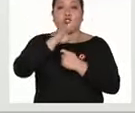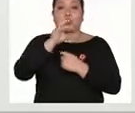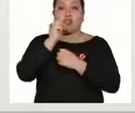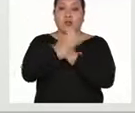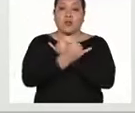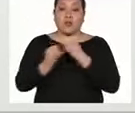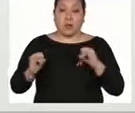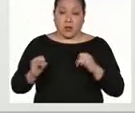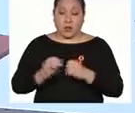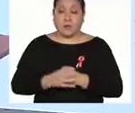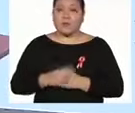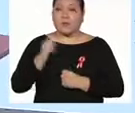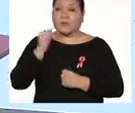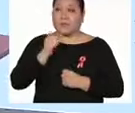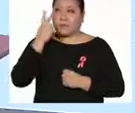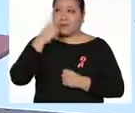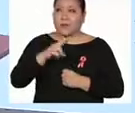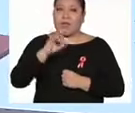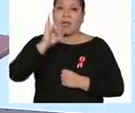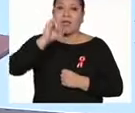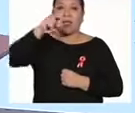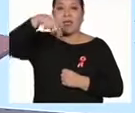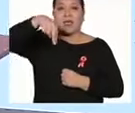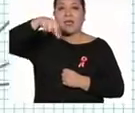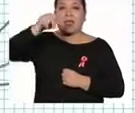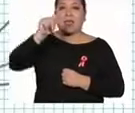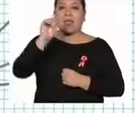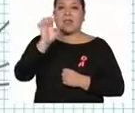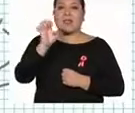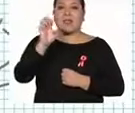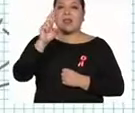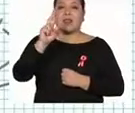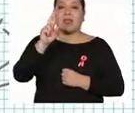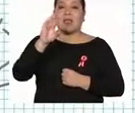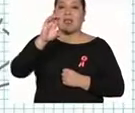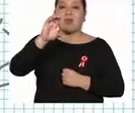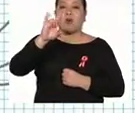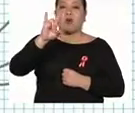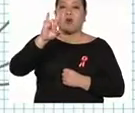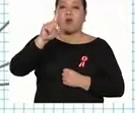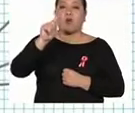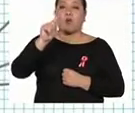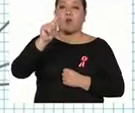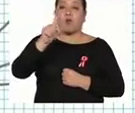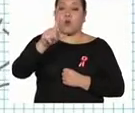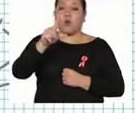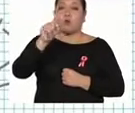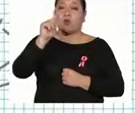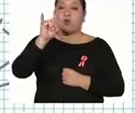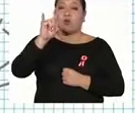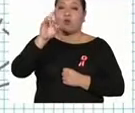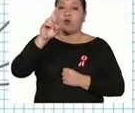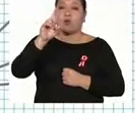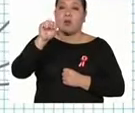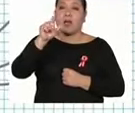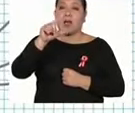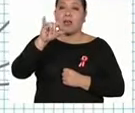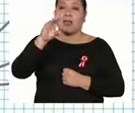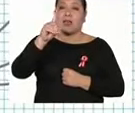llamado interculturalidad. Me suena a interconectar. Por ahí va. Se plantea diálogo